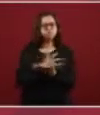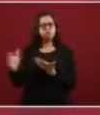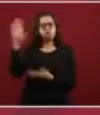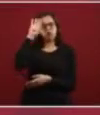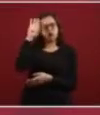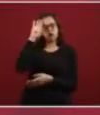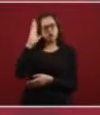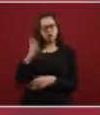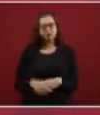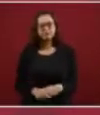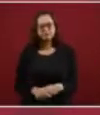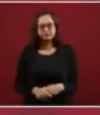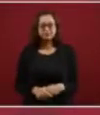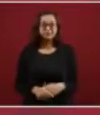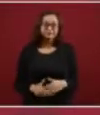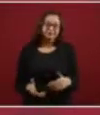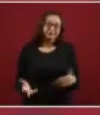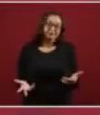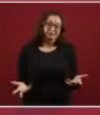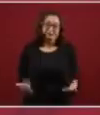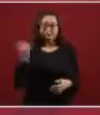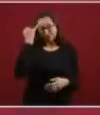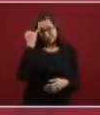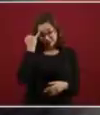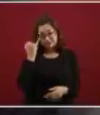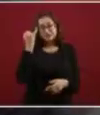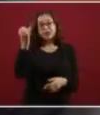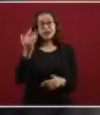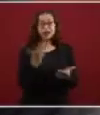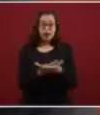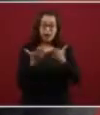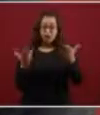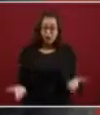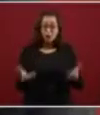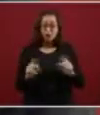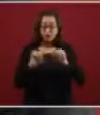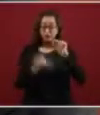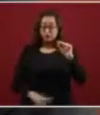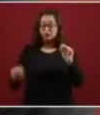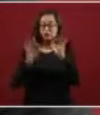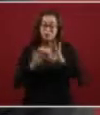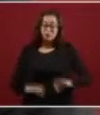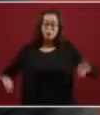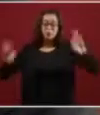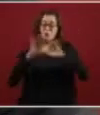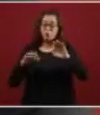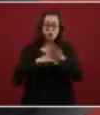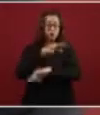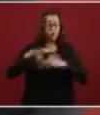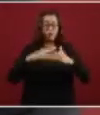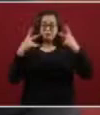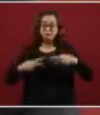Entonces, imagínense lo importante para México, para todos los